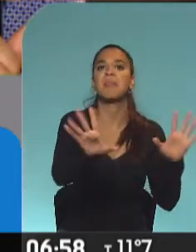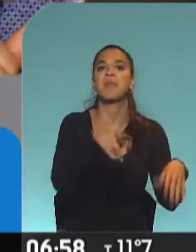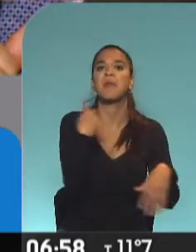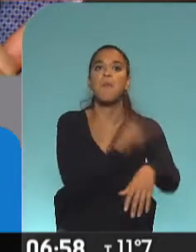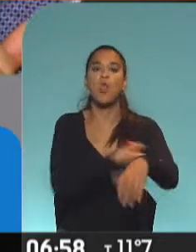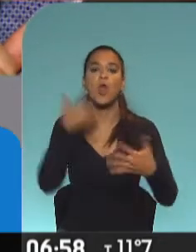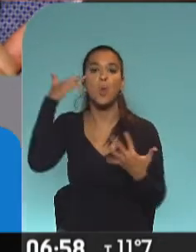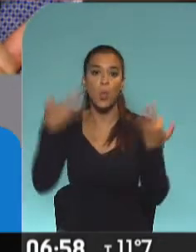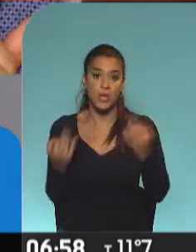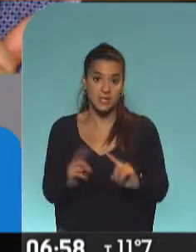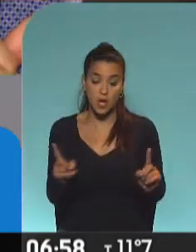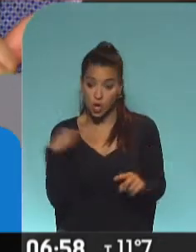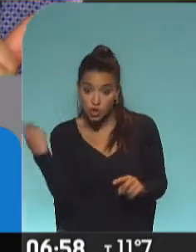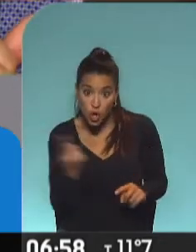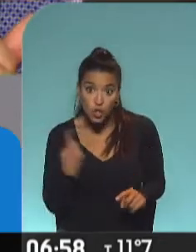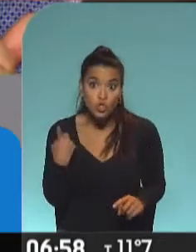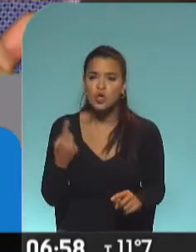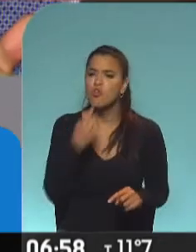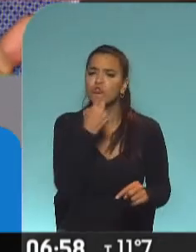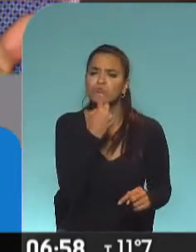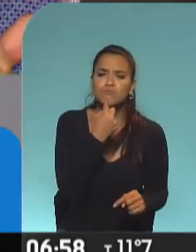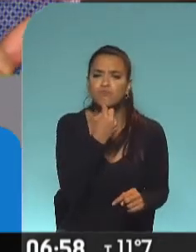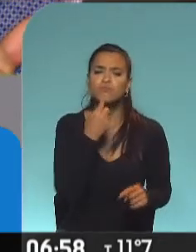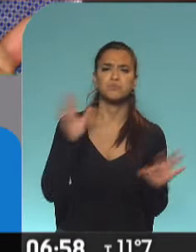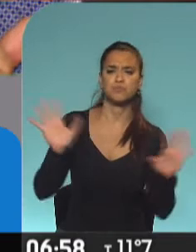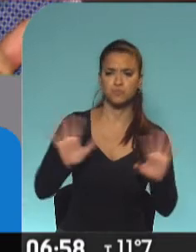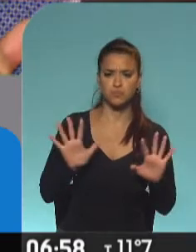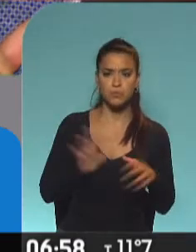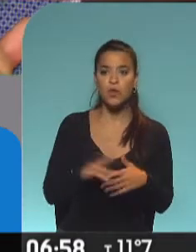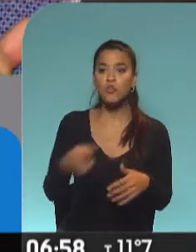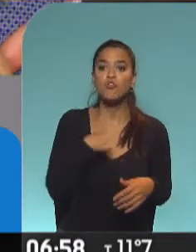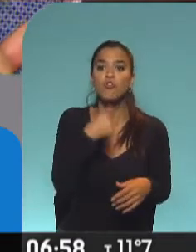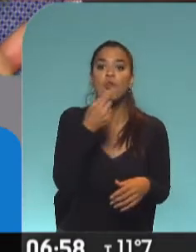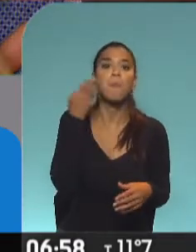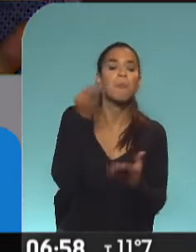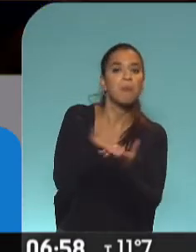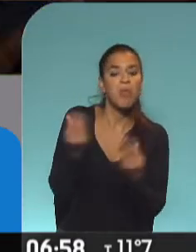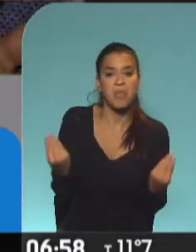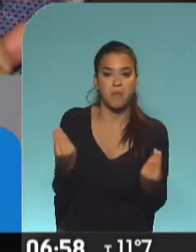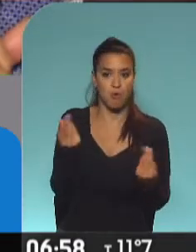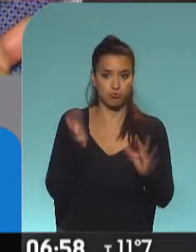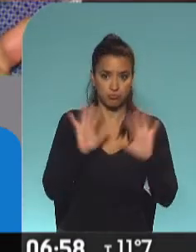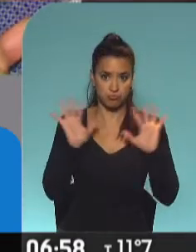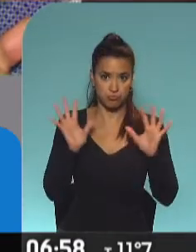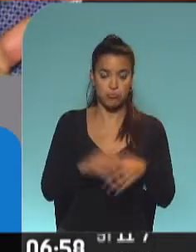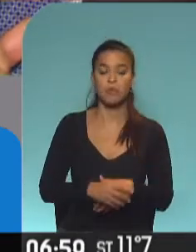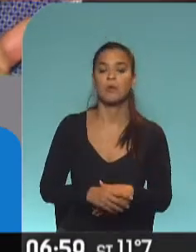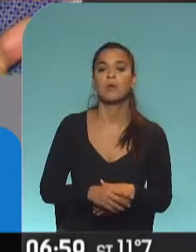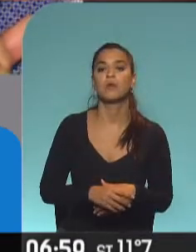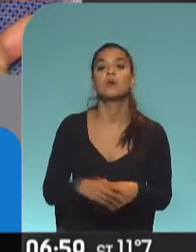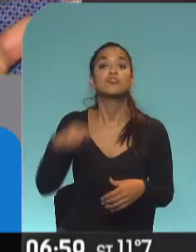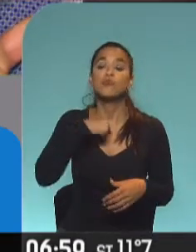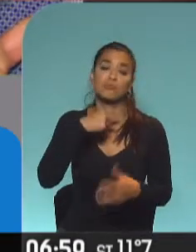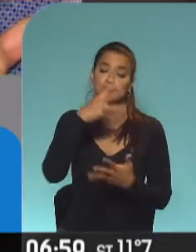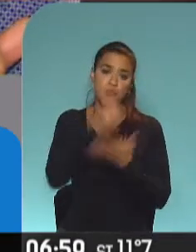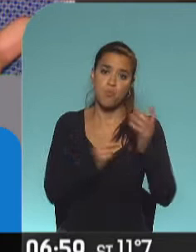y nosotros en ningún momento cuestionamos, ni pretendemos, ni sugerimos la remoción de estos magistrados. Yo no acepto